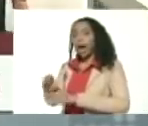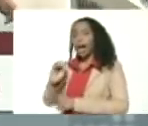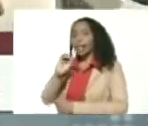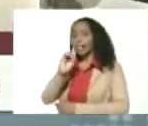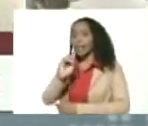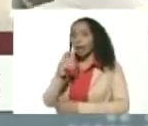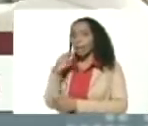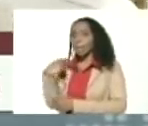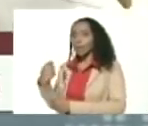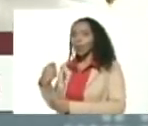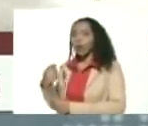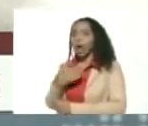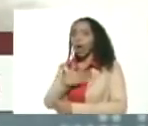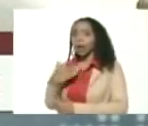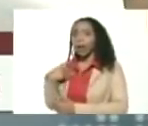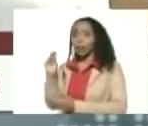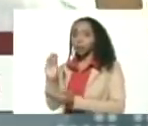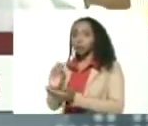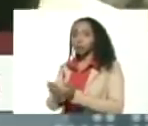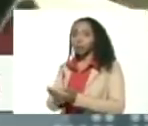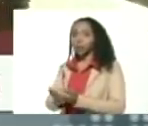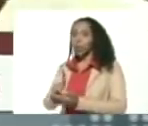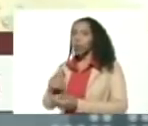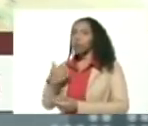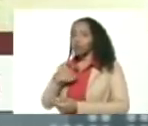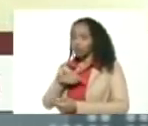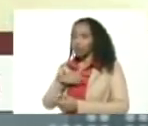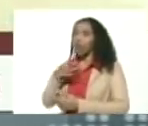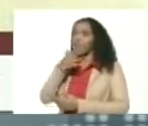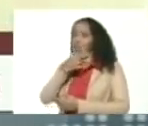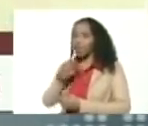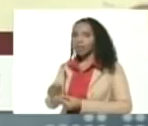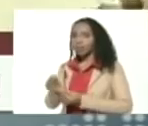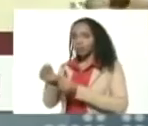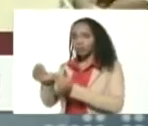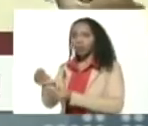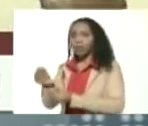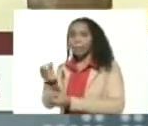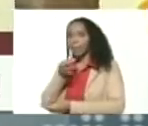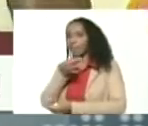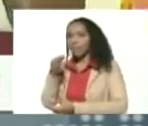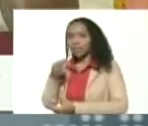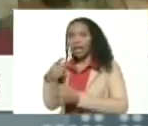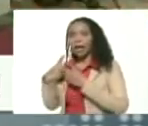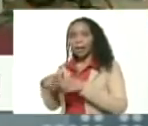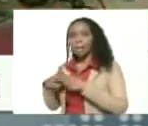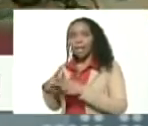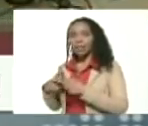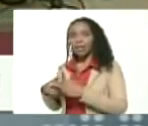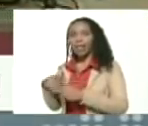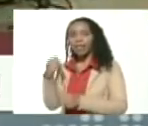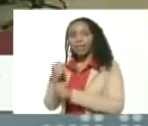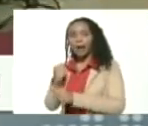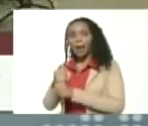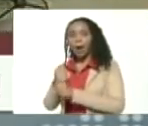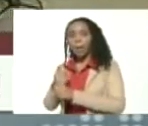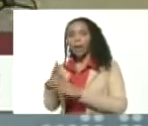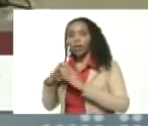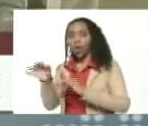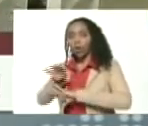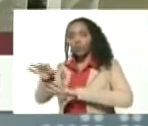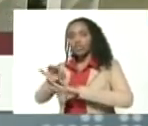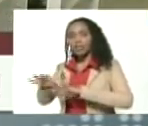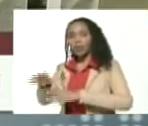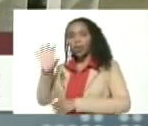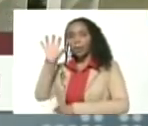costo. El que lo quiere implementar, nosotros se lo facilitamos y es una extraordinaria herramienta de gestión para todos los municipios del